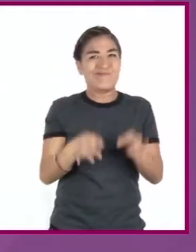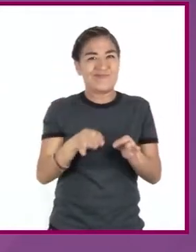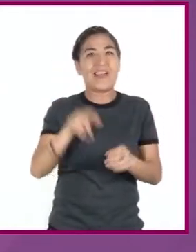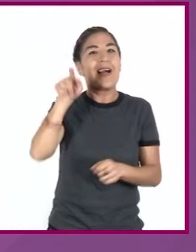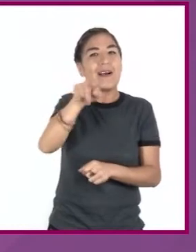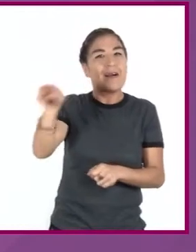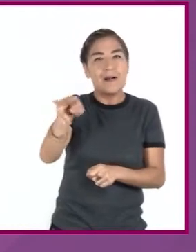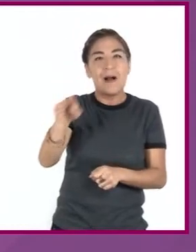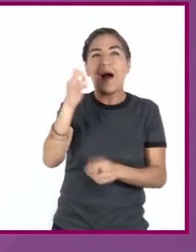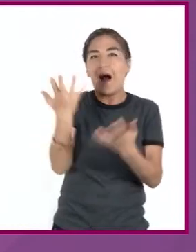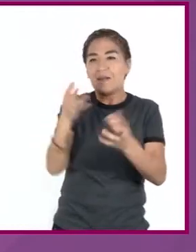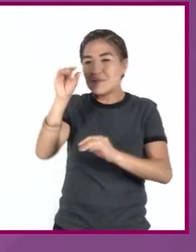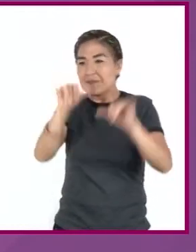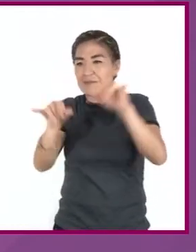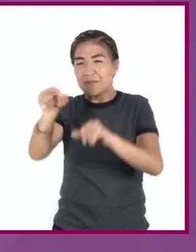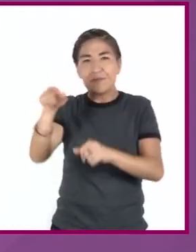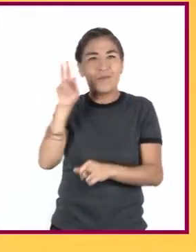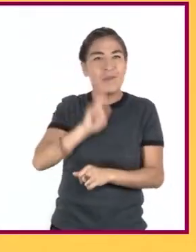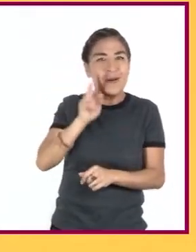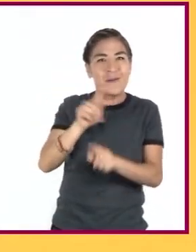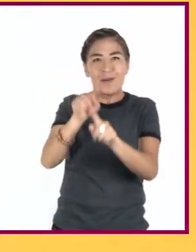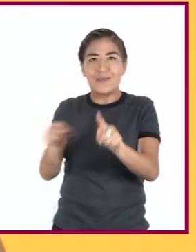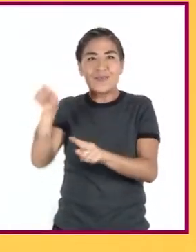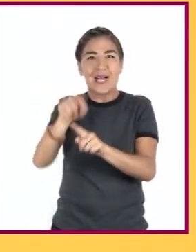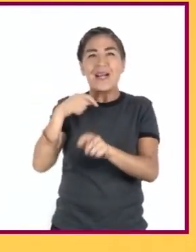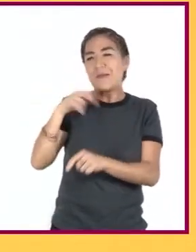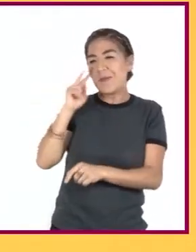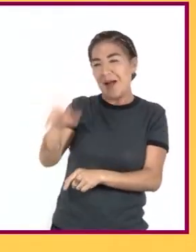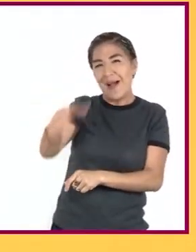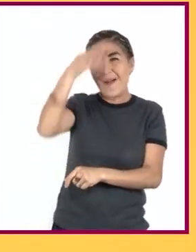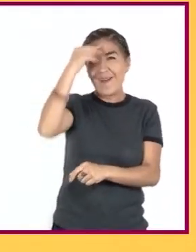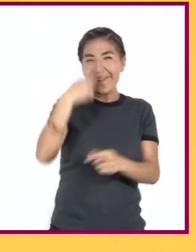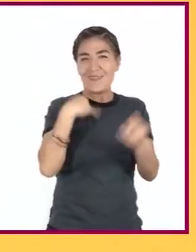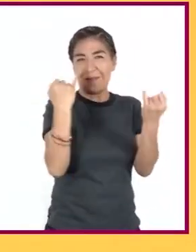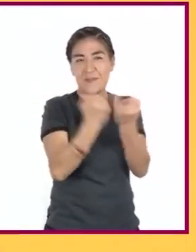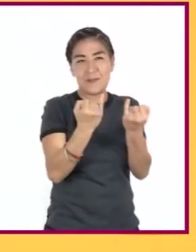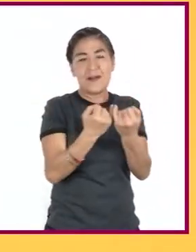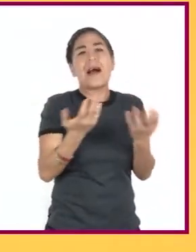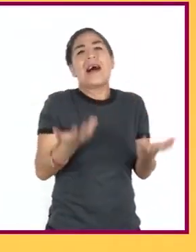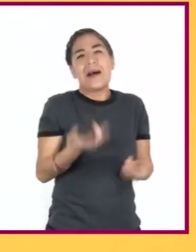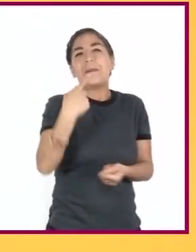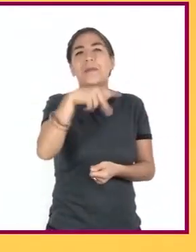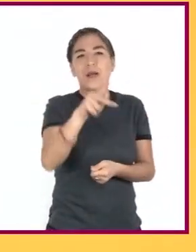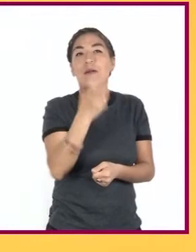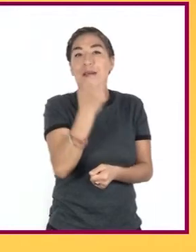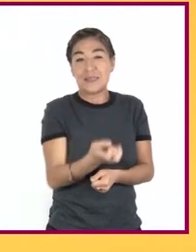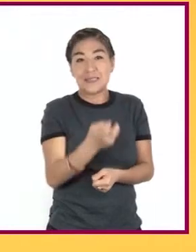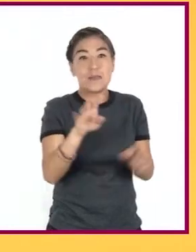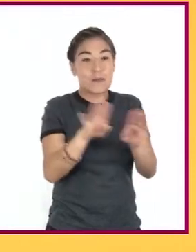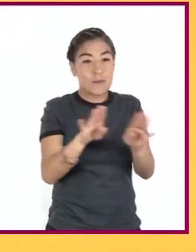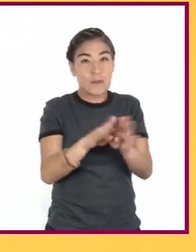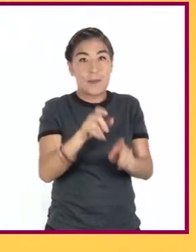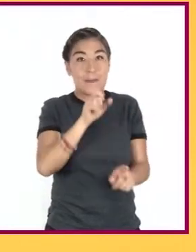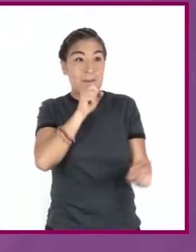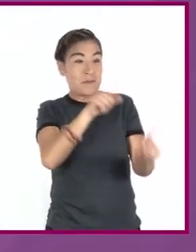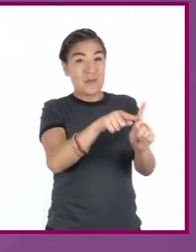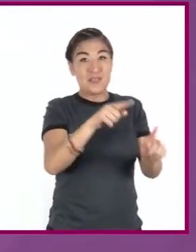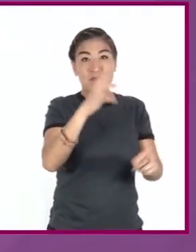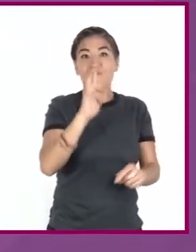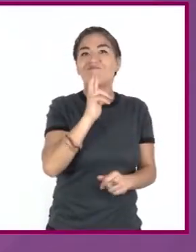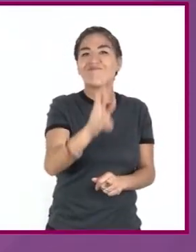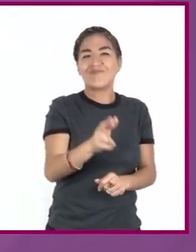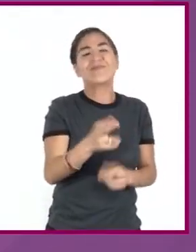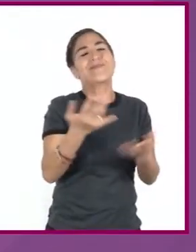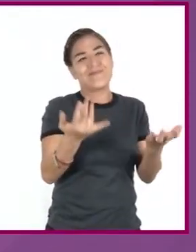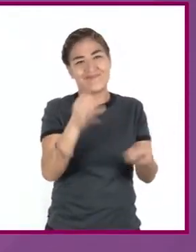me basé en lo que ellos teorizaron. Bueno, sin embargo, ellos no llegaron al mismo resultado.